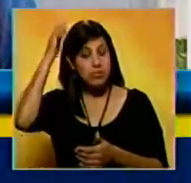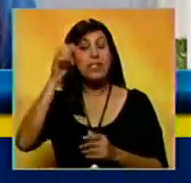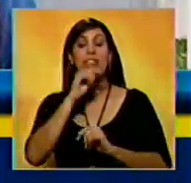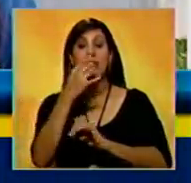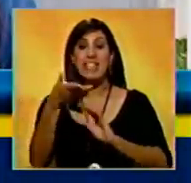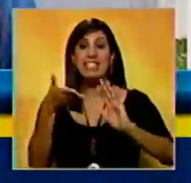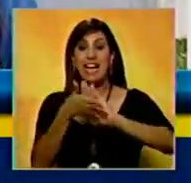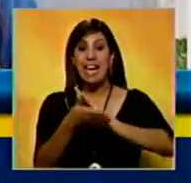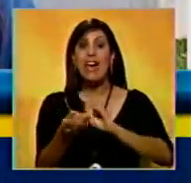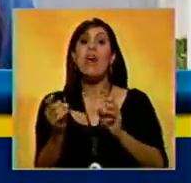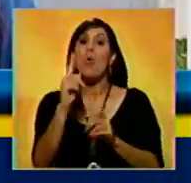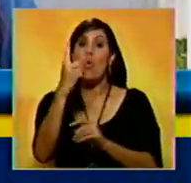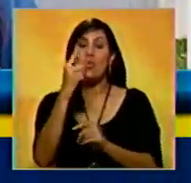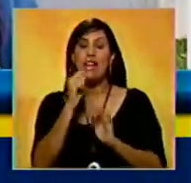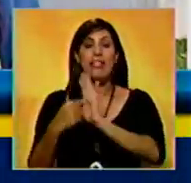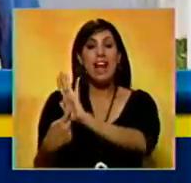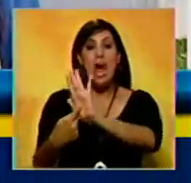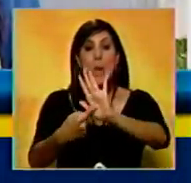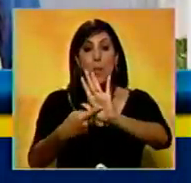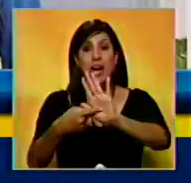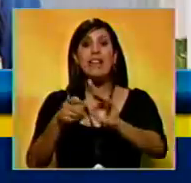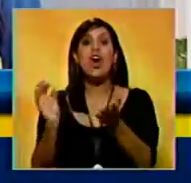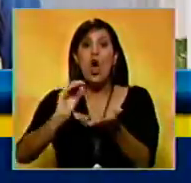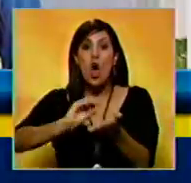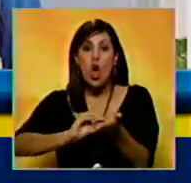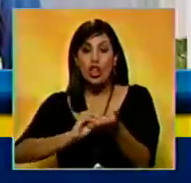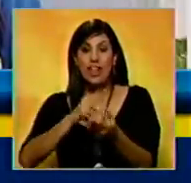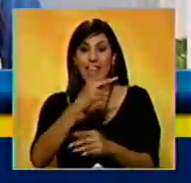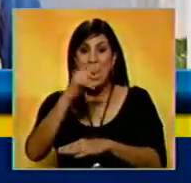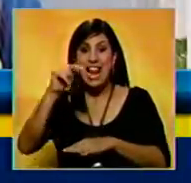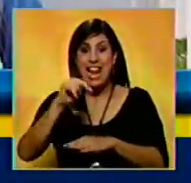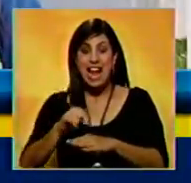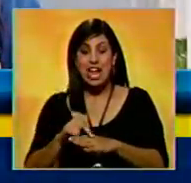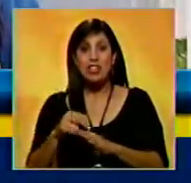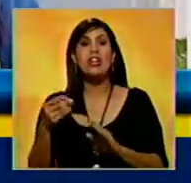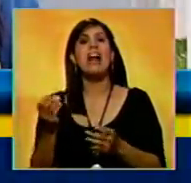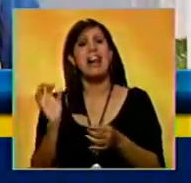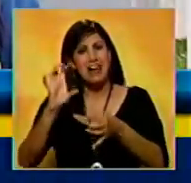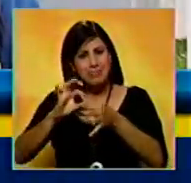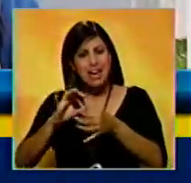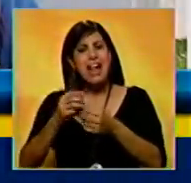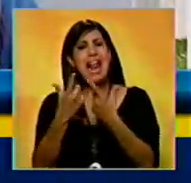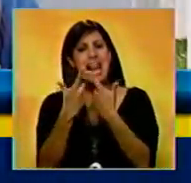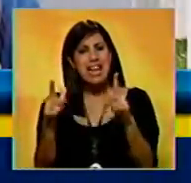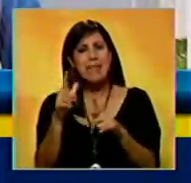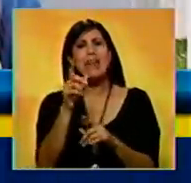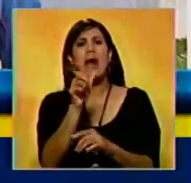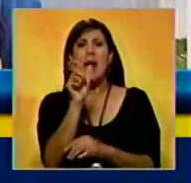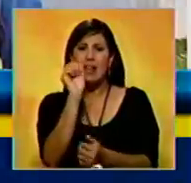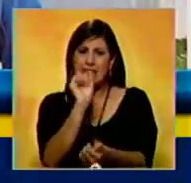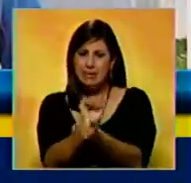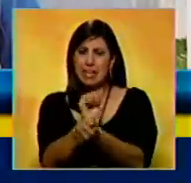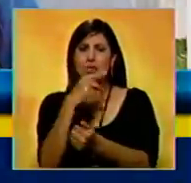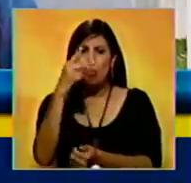precisó que una de las muestras de la reconciliación nacional sería precisamente la liberación de estos